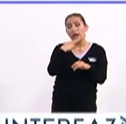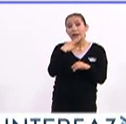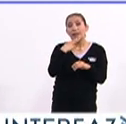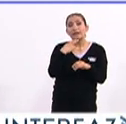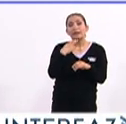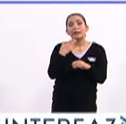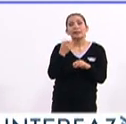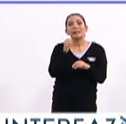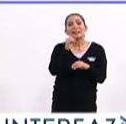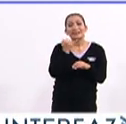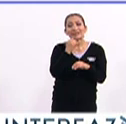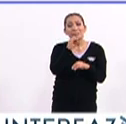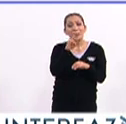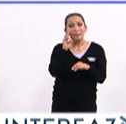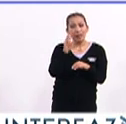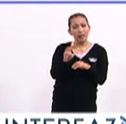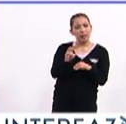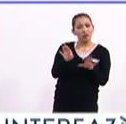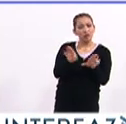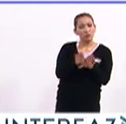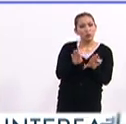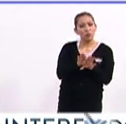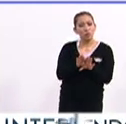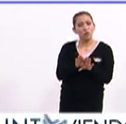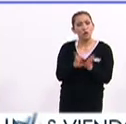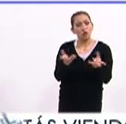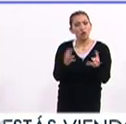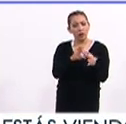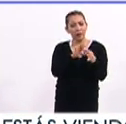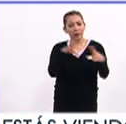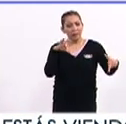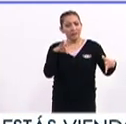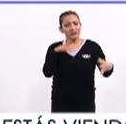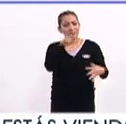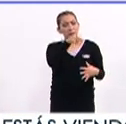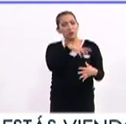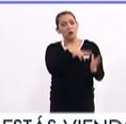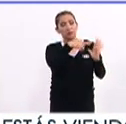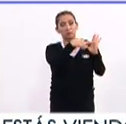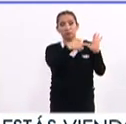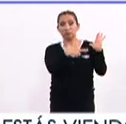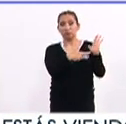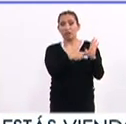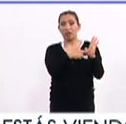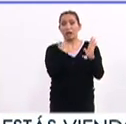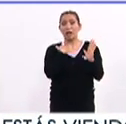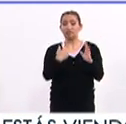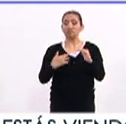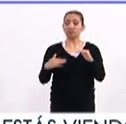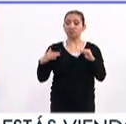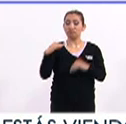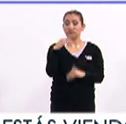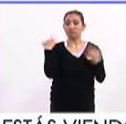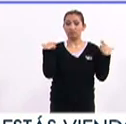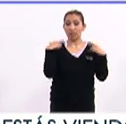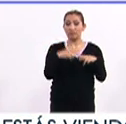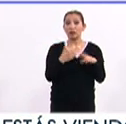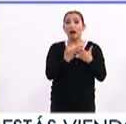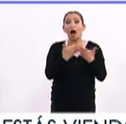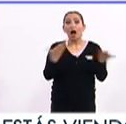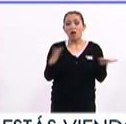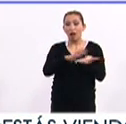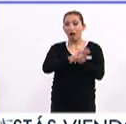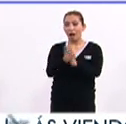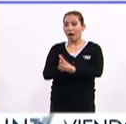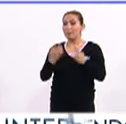en cómo se hace el rompimiento del status quo para que tengamos